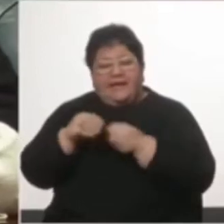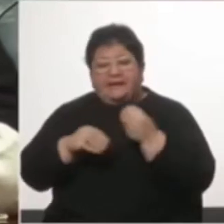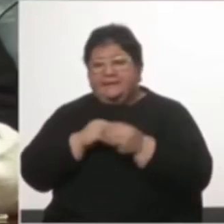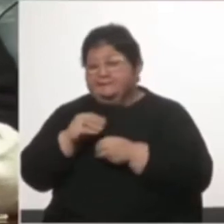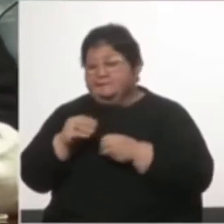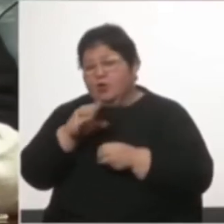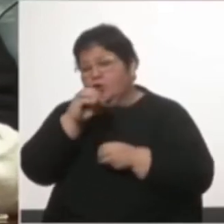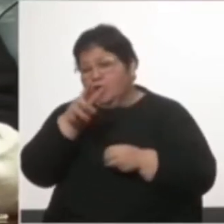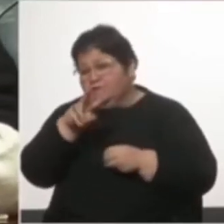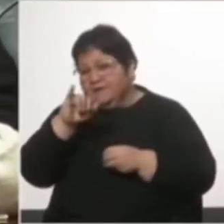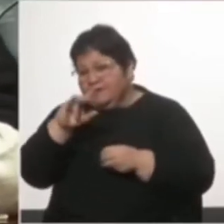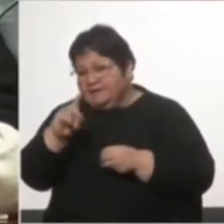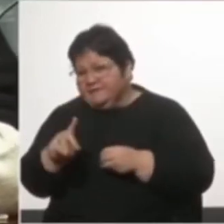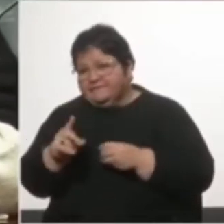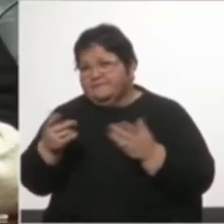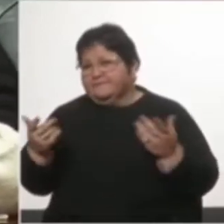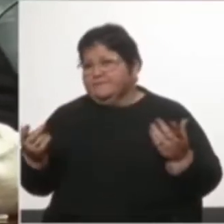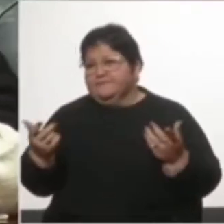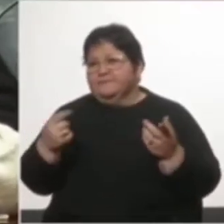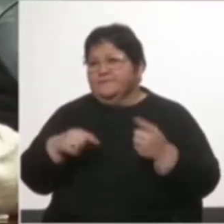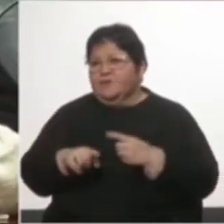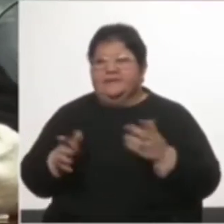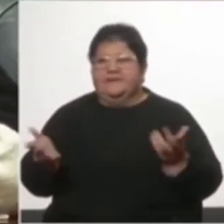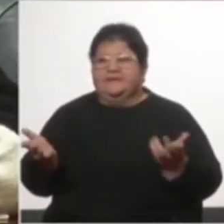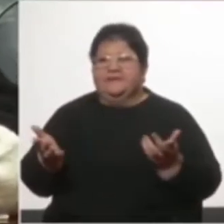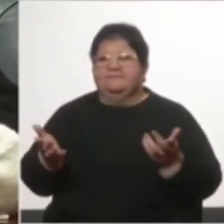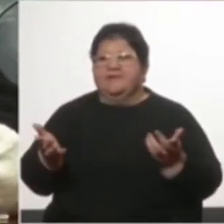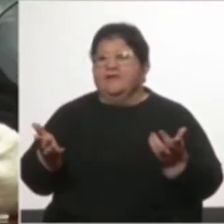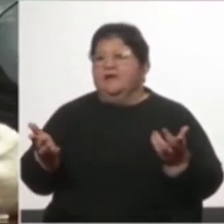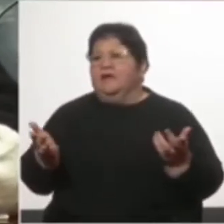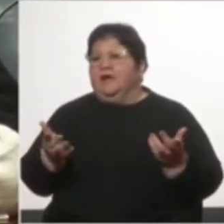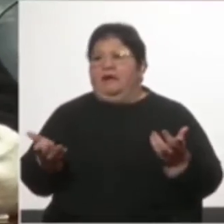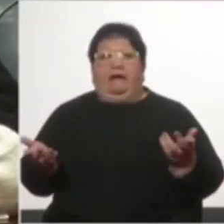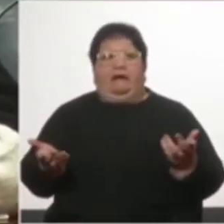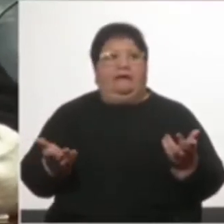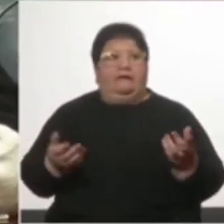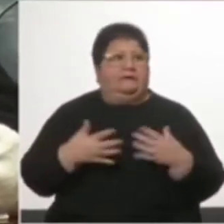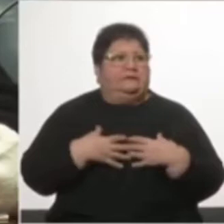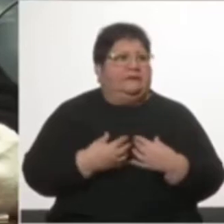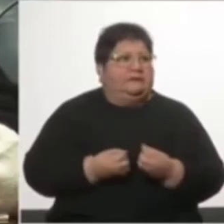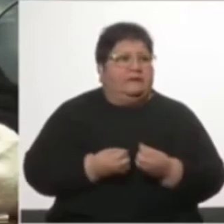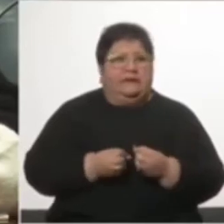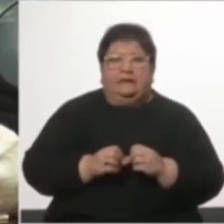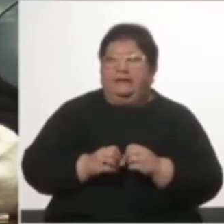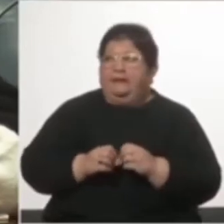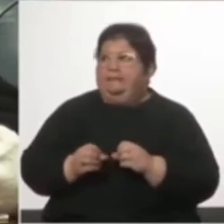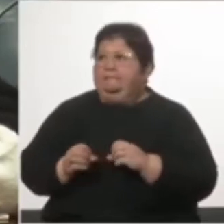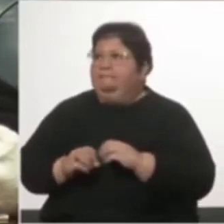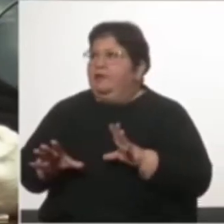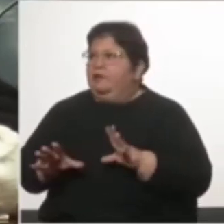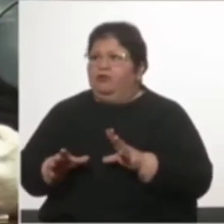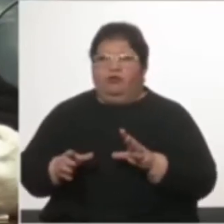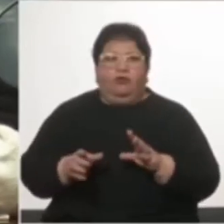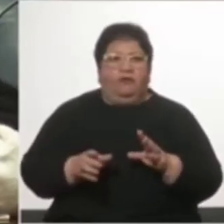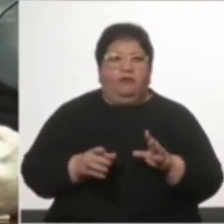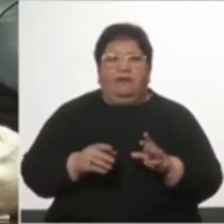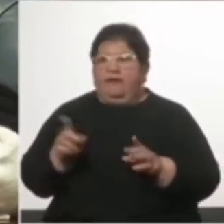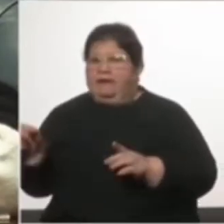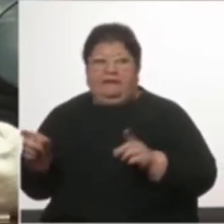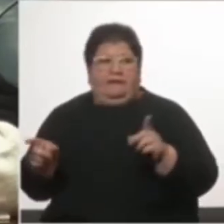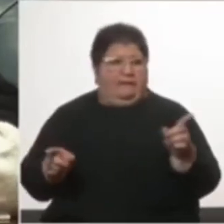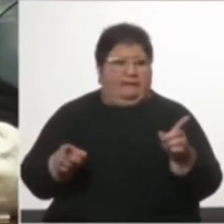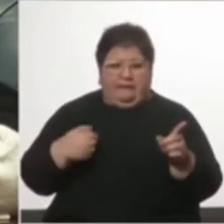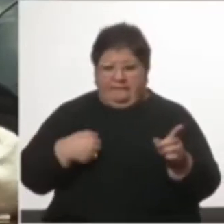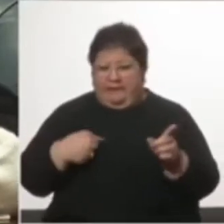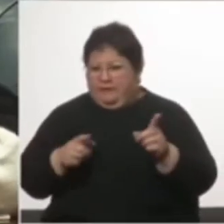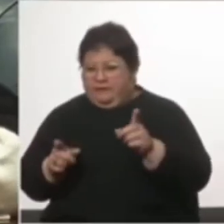decir, tampoco le doy a nadie el derecho a decir que se siente más esta enfermedad a unos que a otros, todos la sentimos de la misma manera.